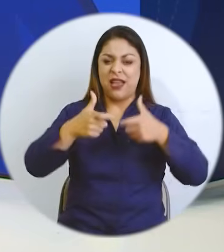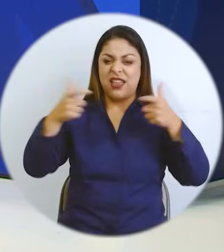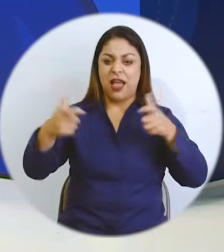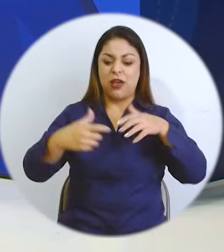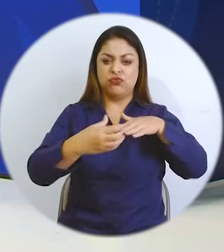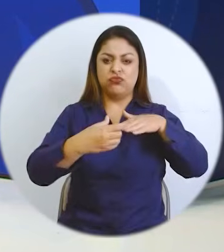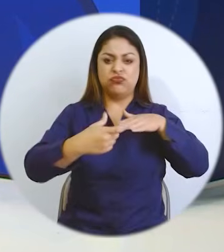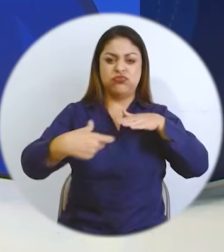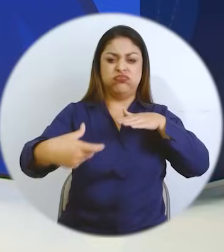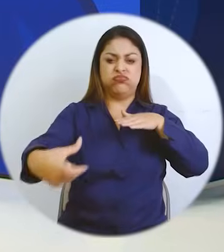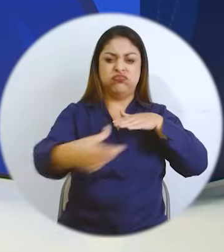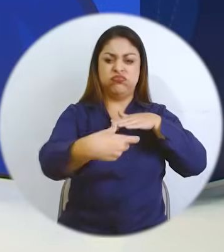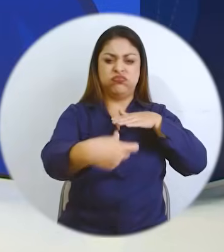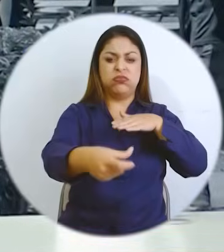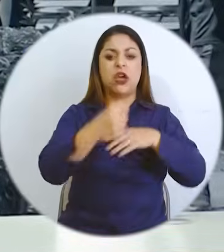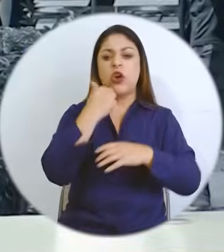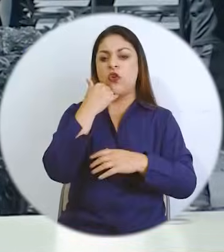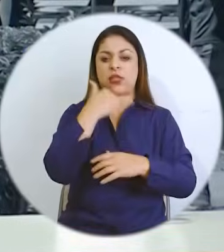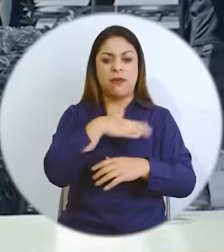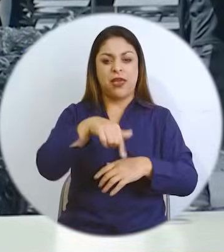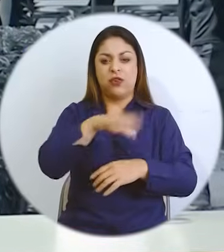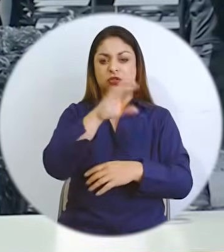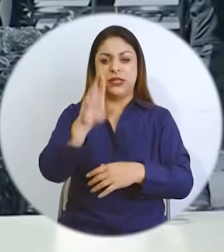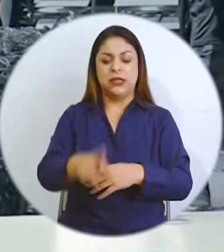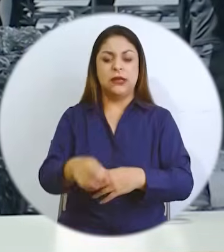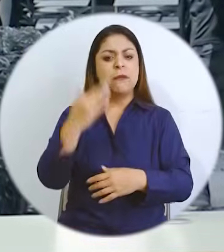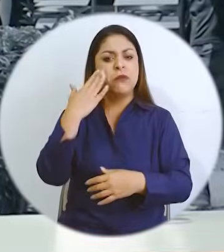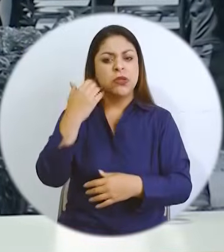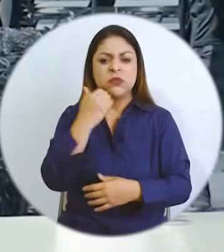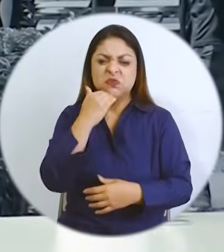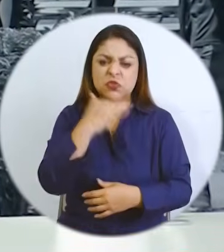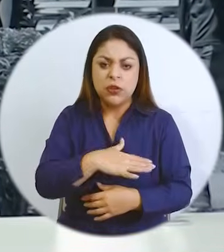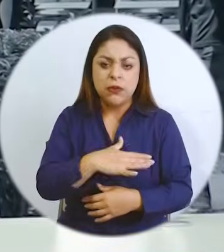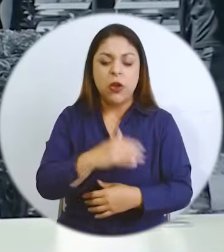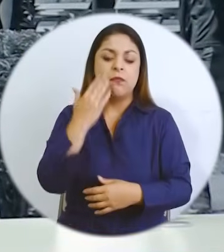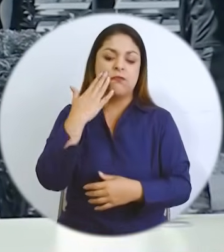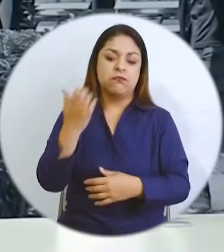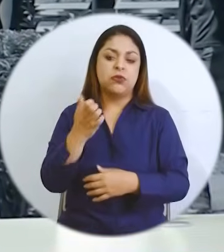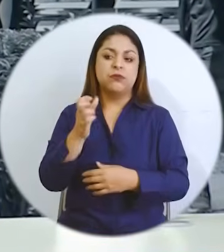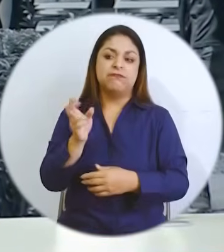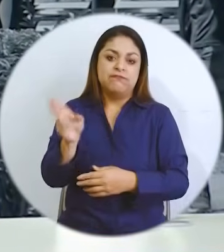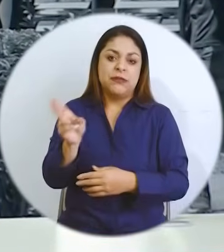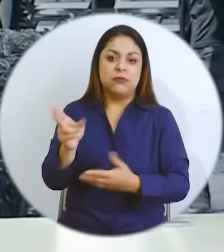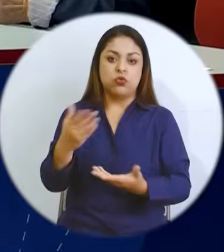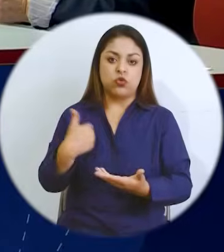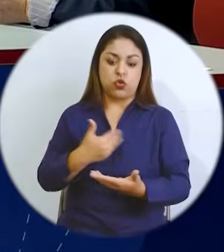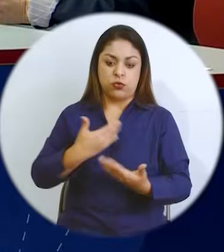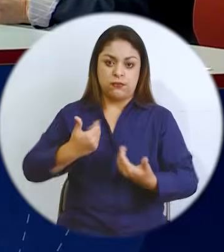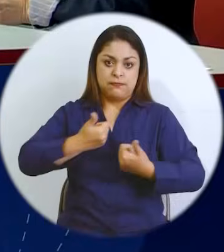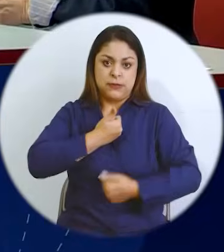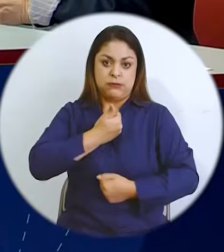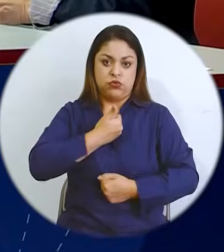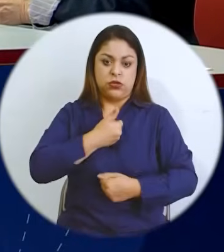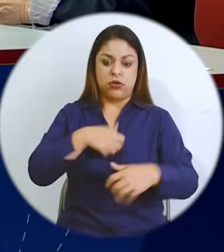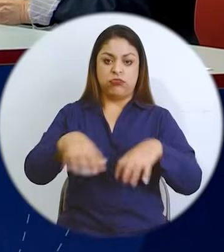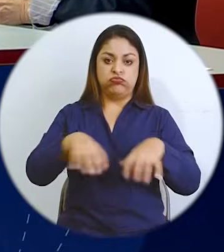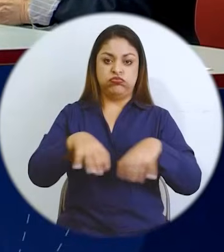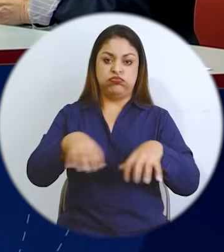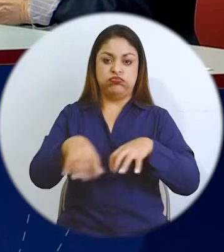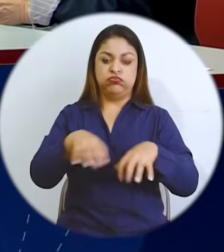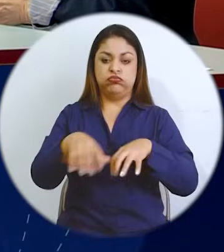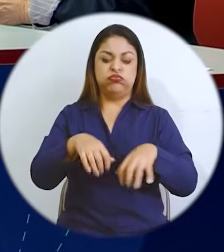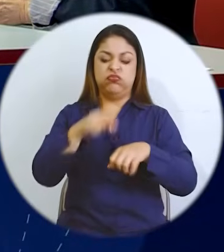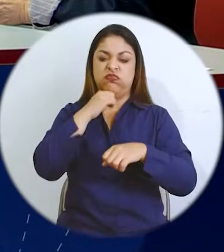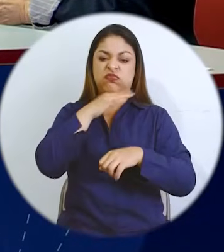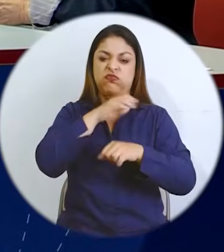de las cuencas en Costa Rica están contaminadas por por los mismos, o sea,